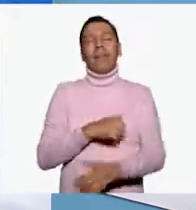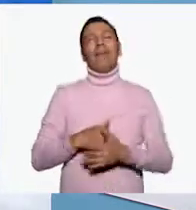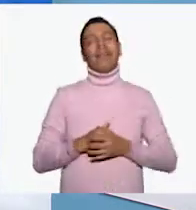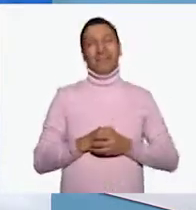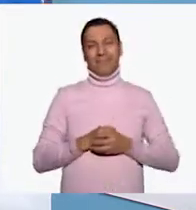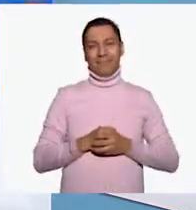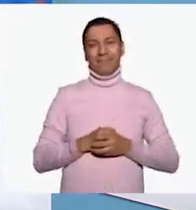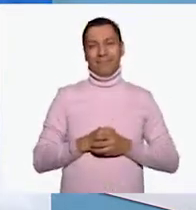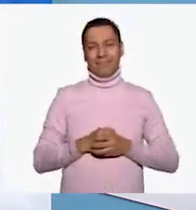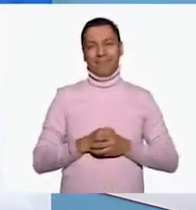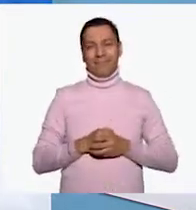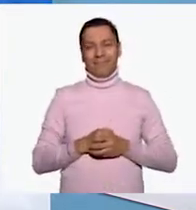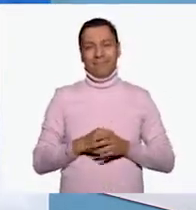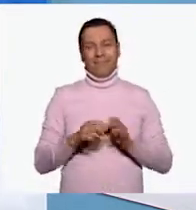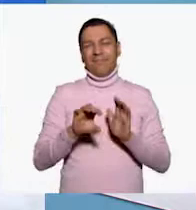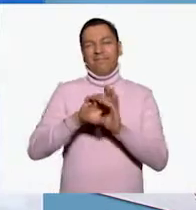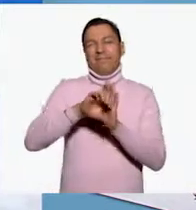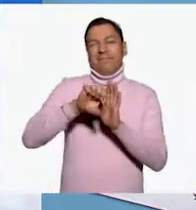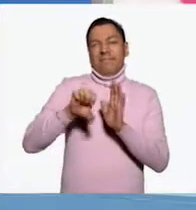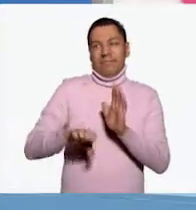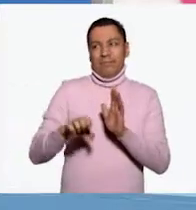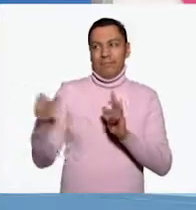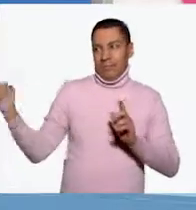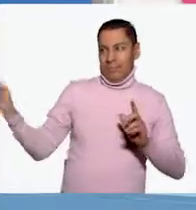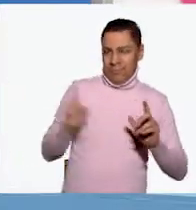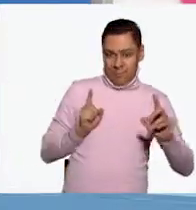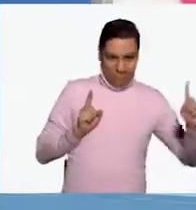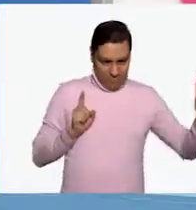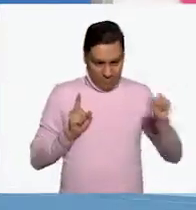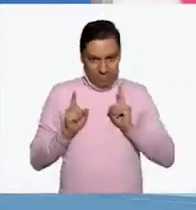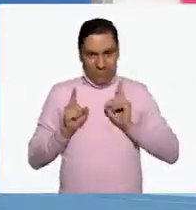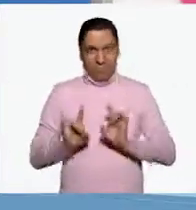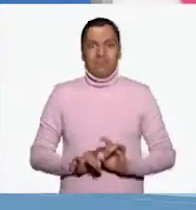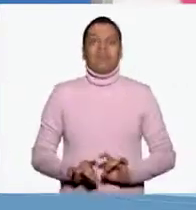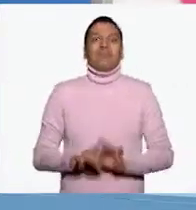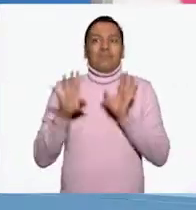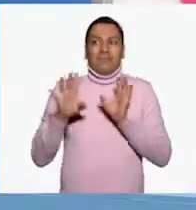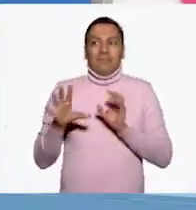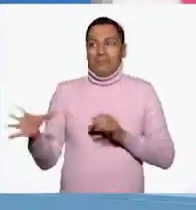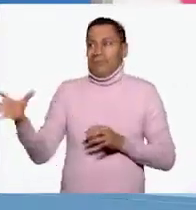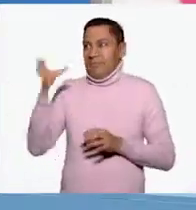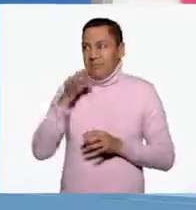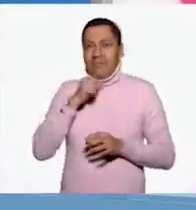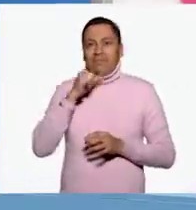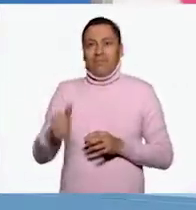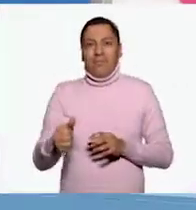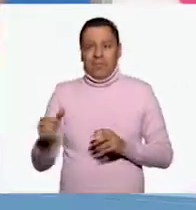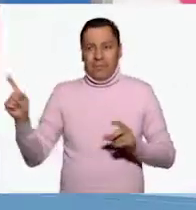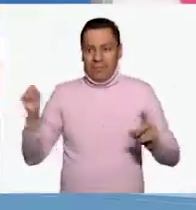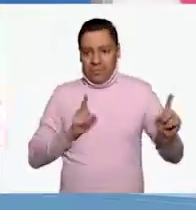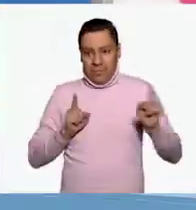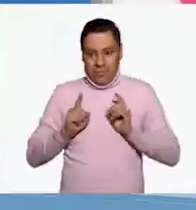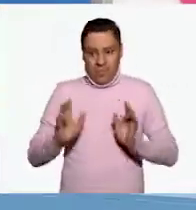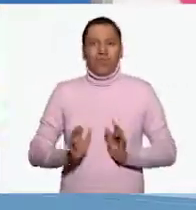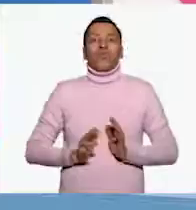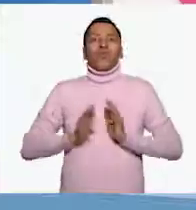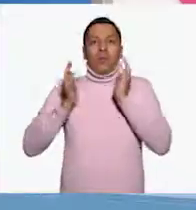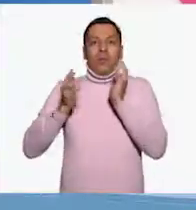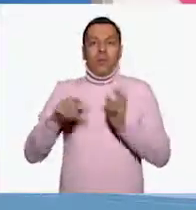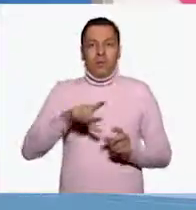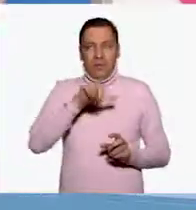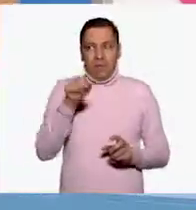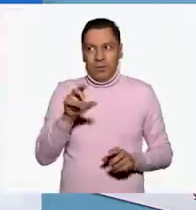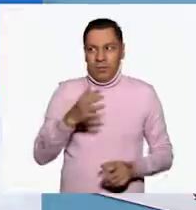¡Y vaya qué susto! No porque no los conociéramos, pero nos asustaron un poco con la forma en que llegaron